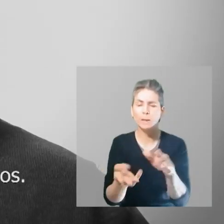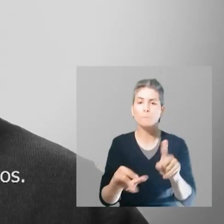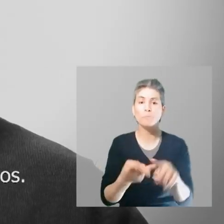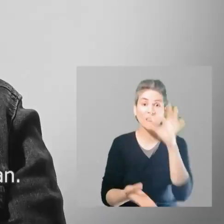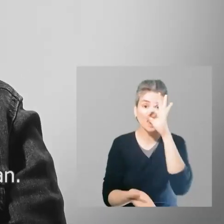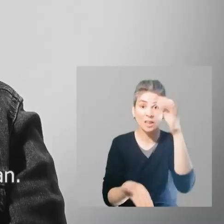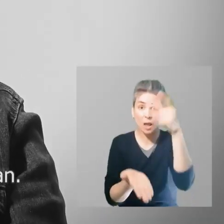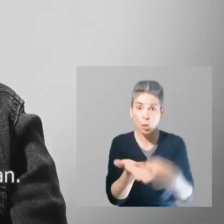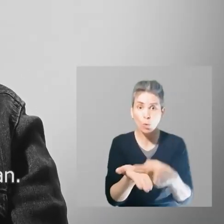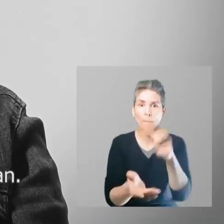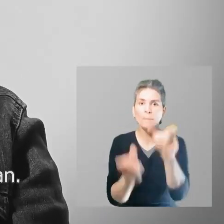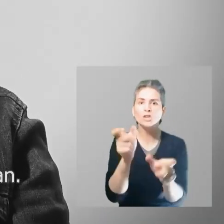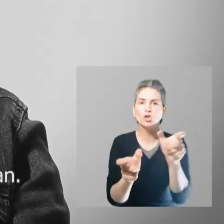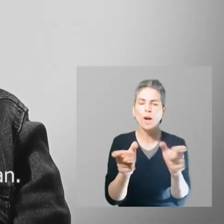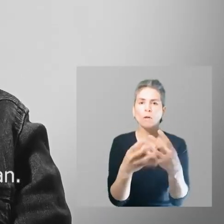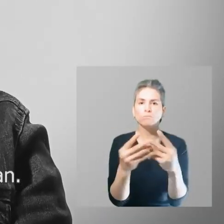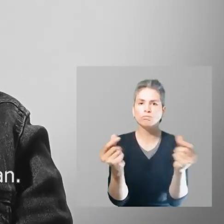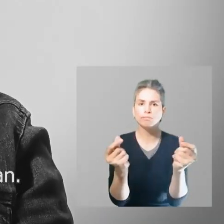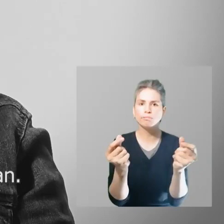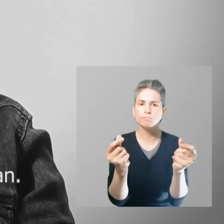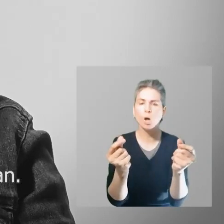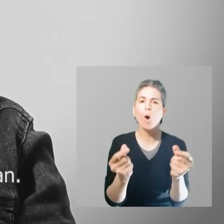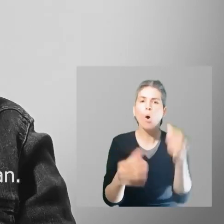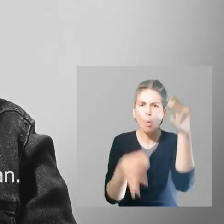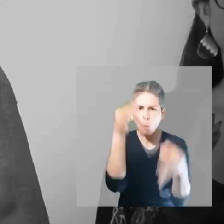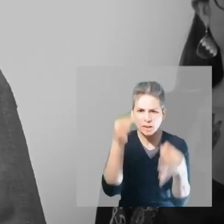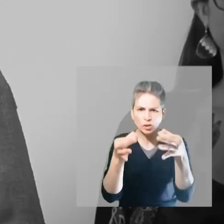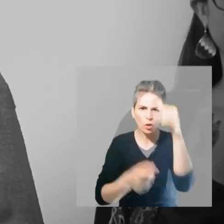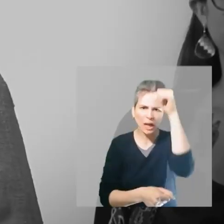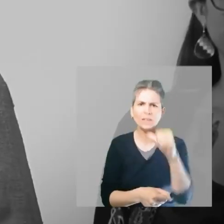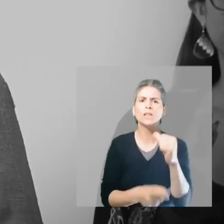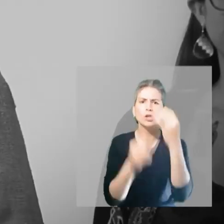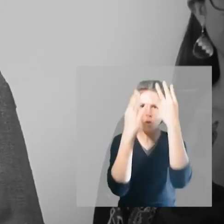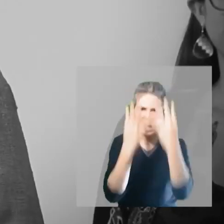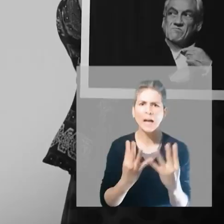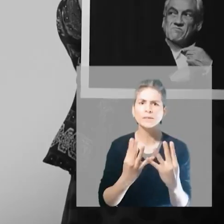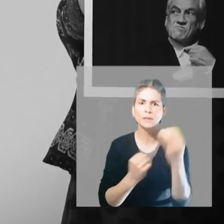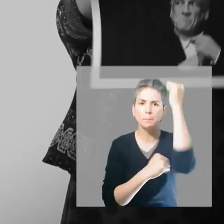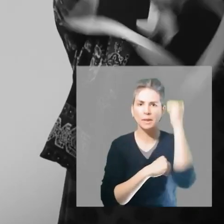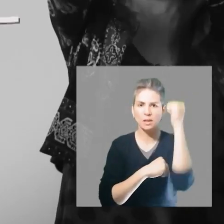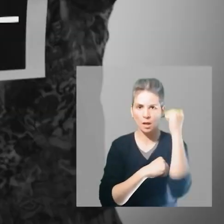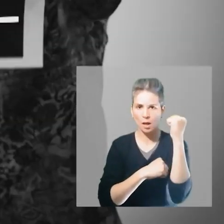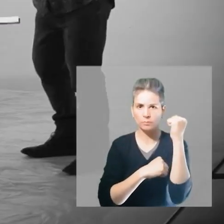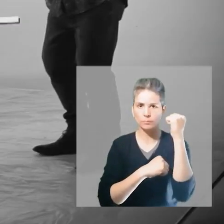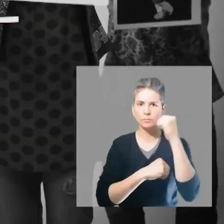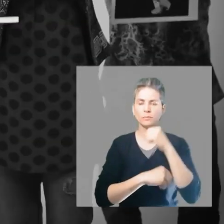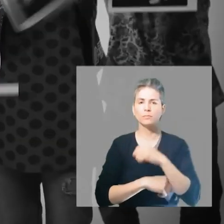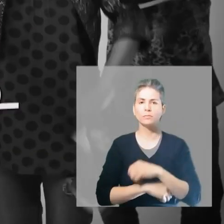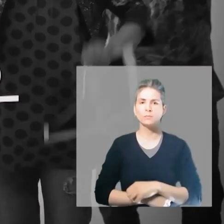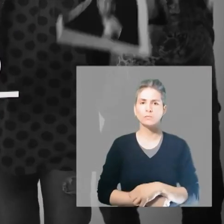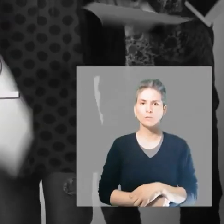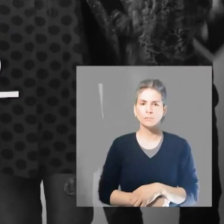sido asesinados. Hace poco, en dictadura, nos desaparecían. Juicio y castigo, cana para Piñera.